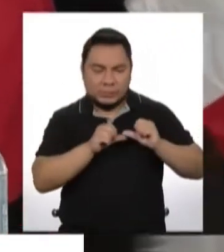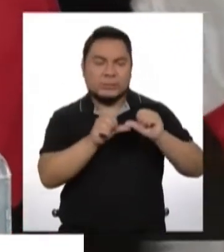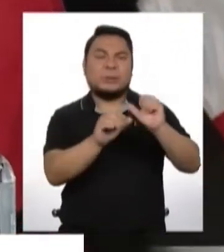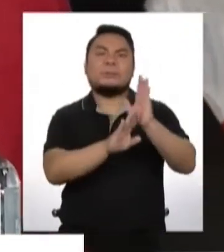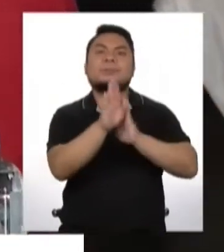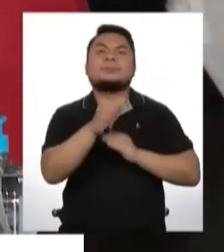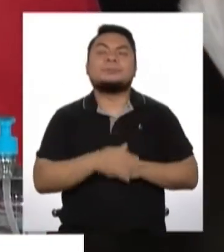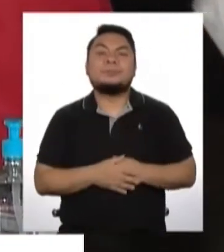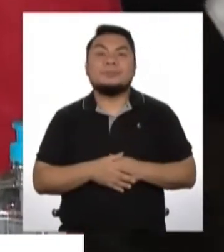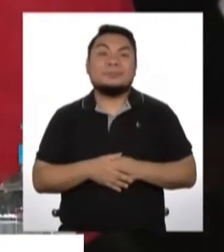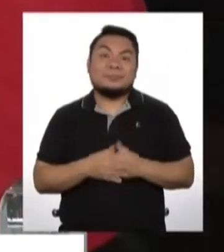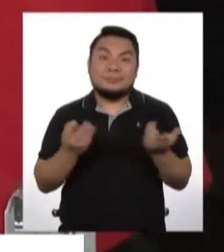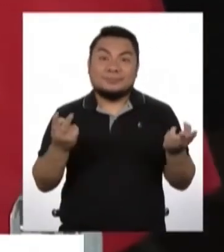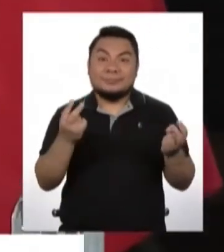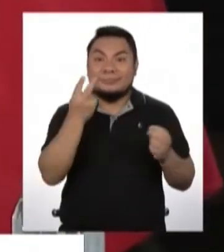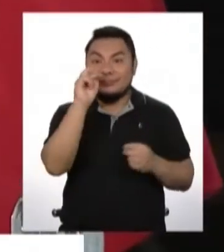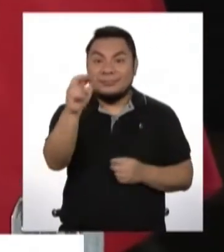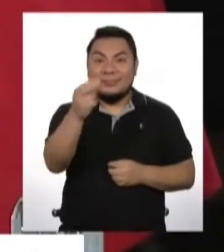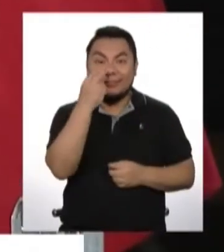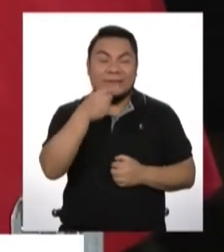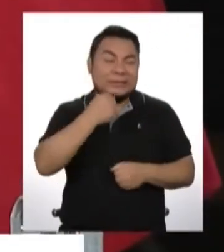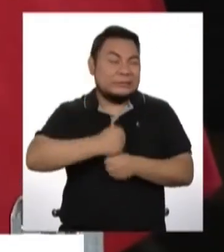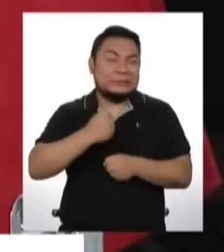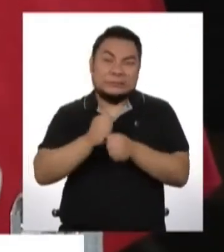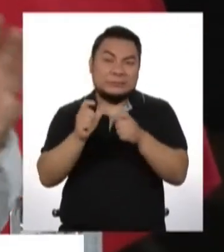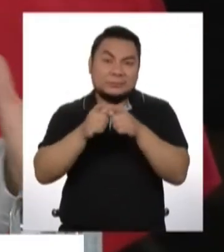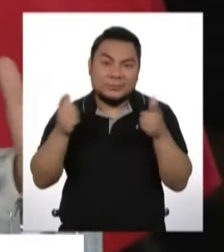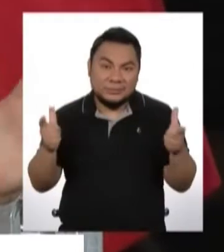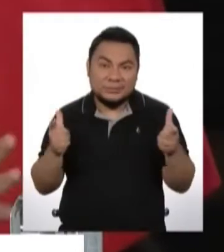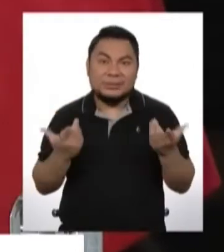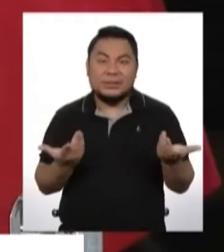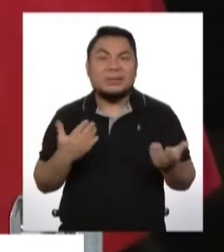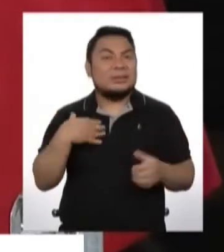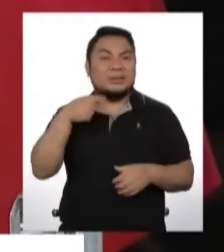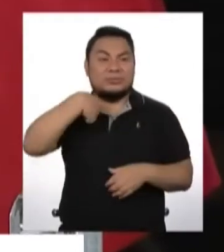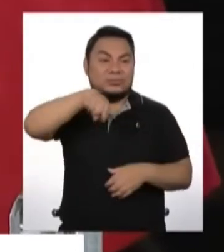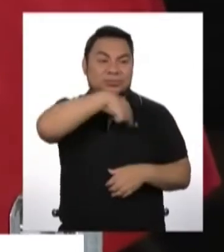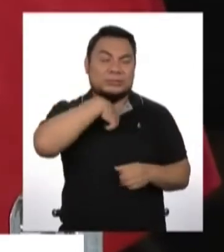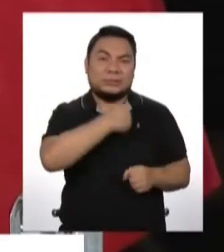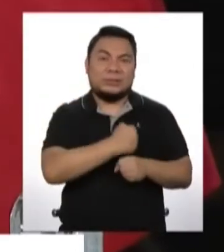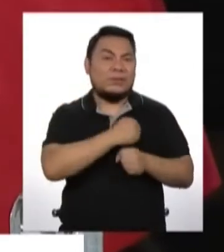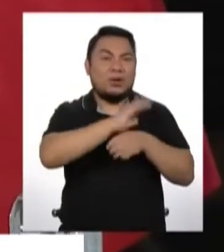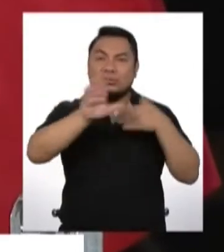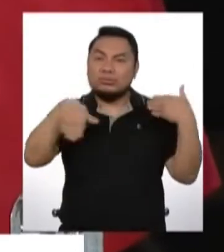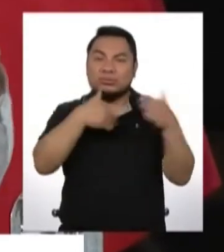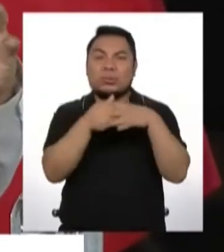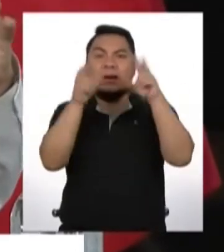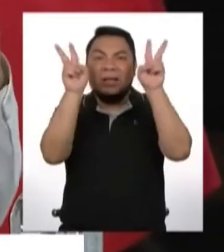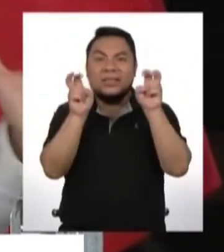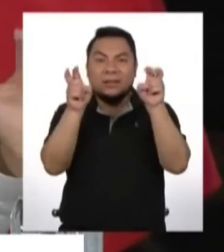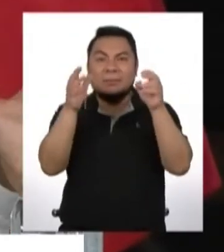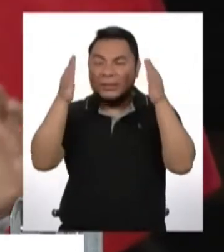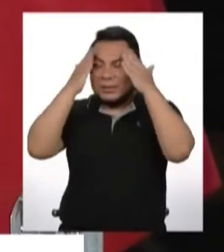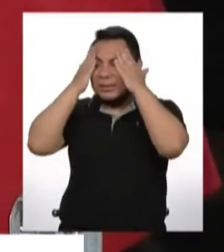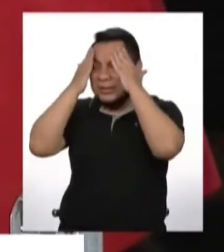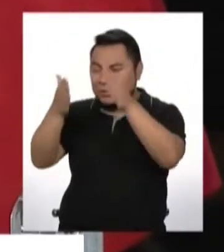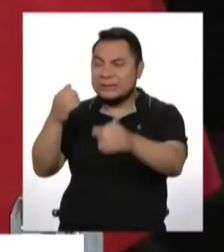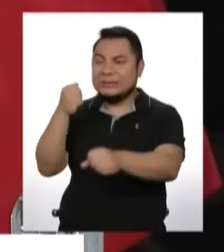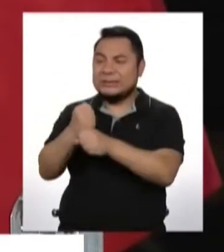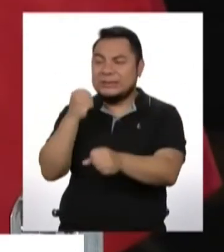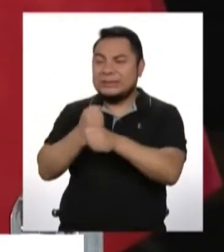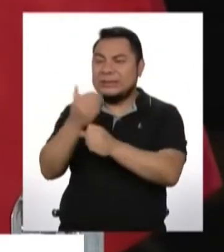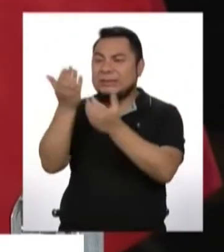enorme y que estamos trabajando en todos los aspectos. Estamos trabajando en el aspecto propio